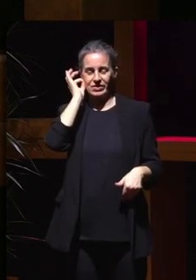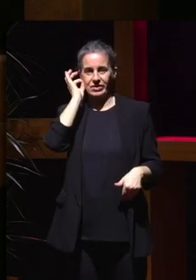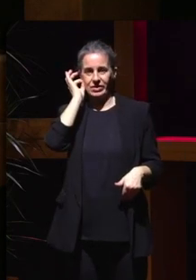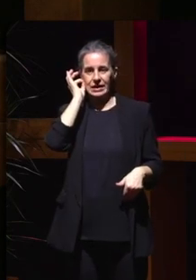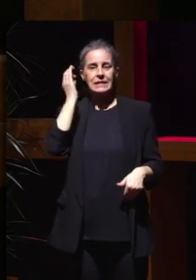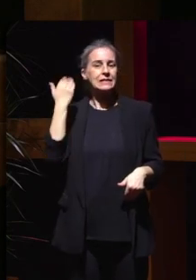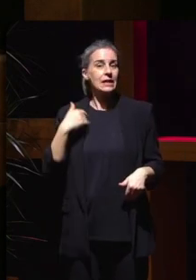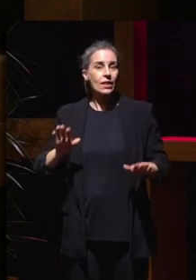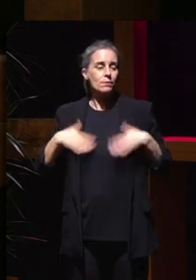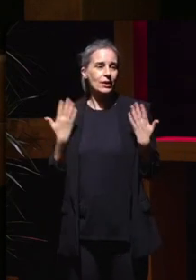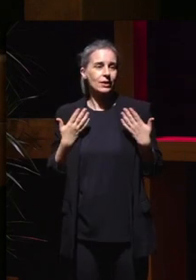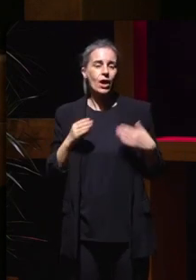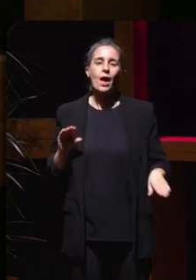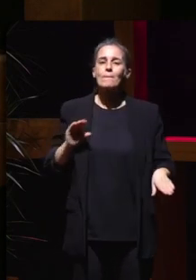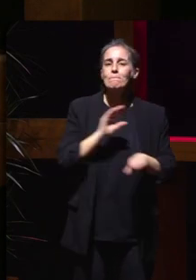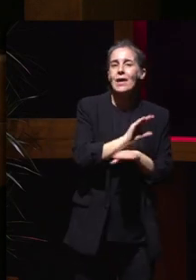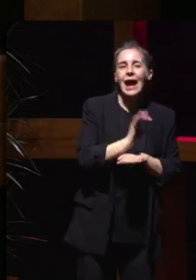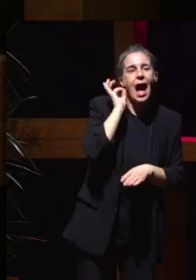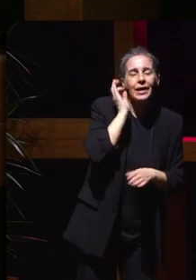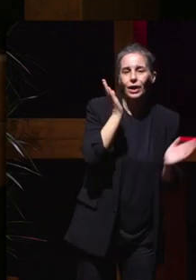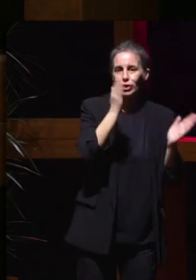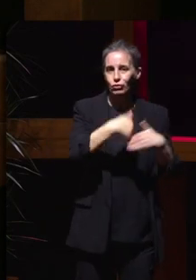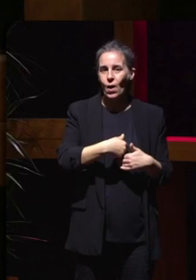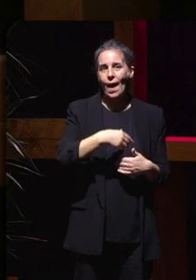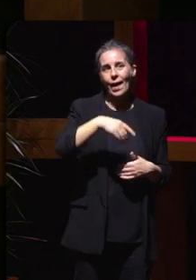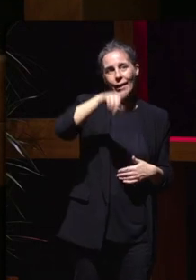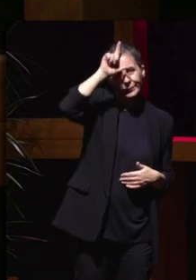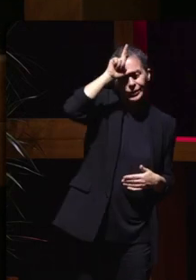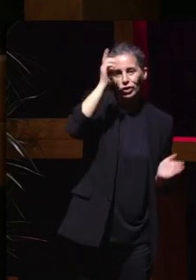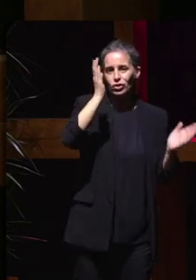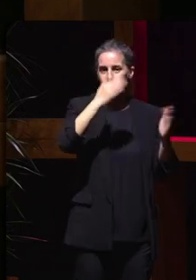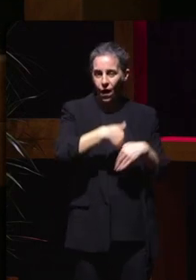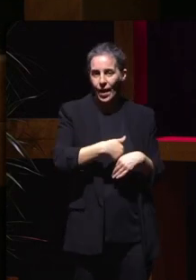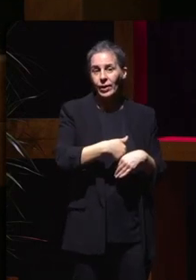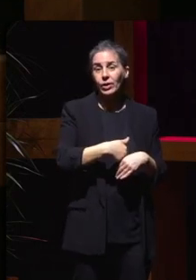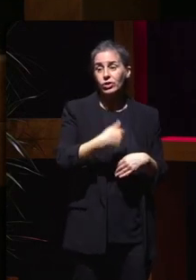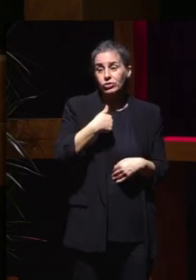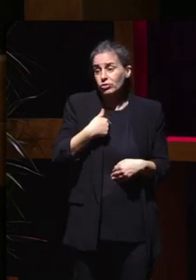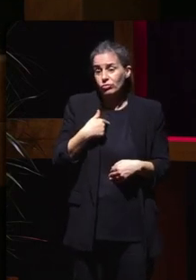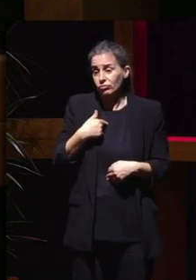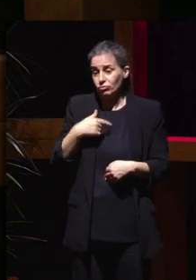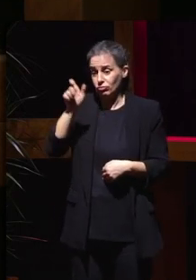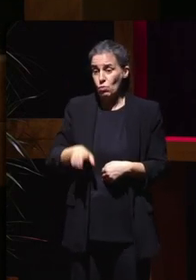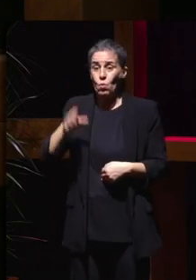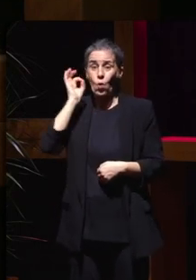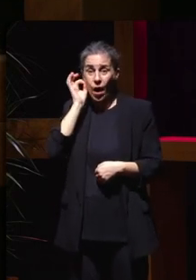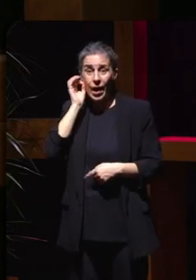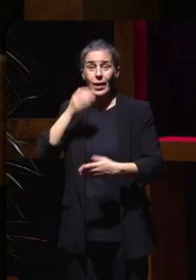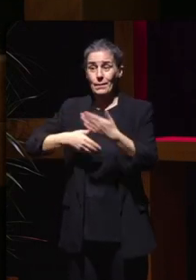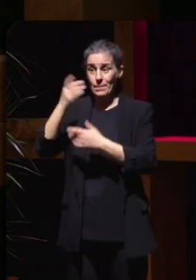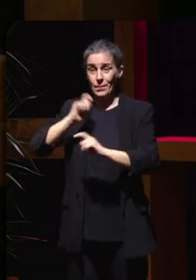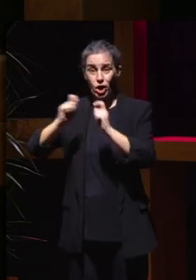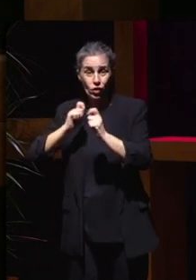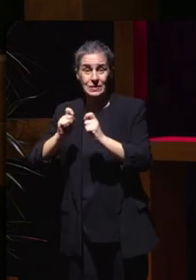abolseira a rapaza a Nova a tal era un anay jornalista no paro y bella de supeto eres